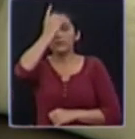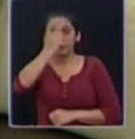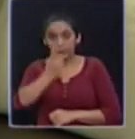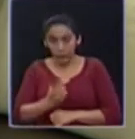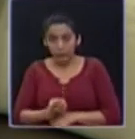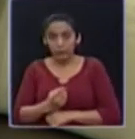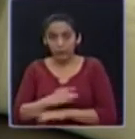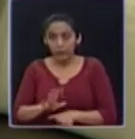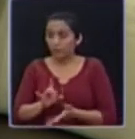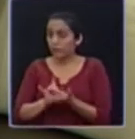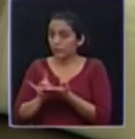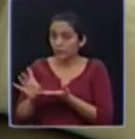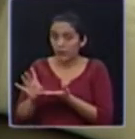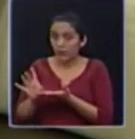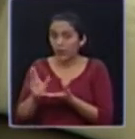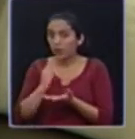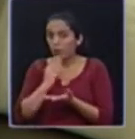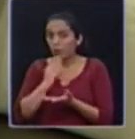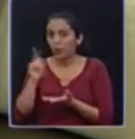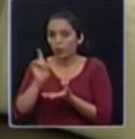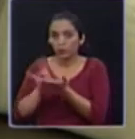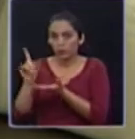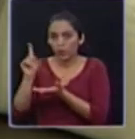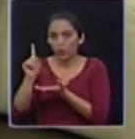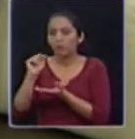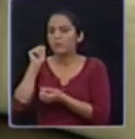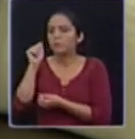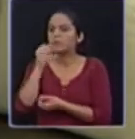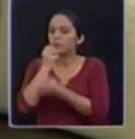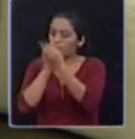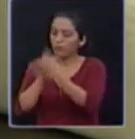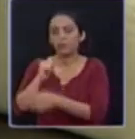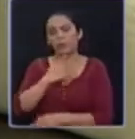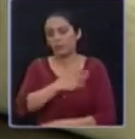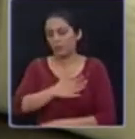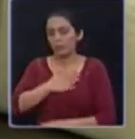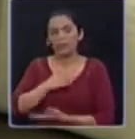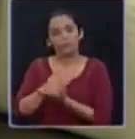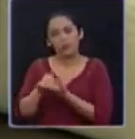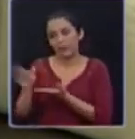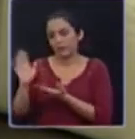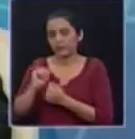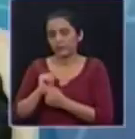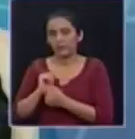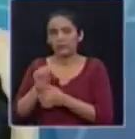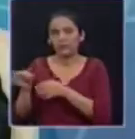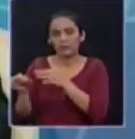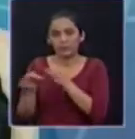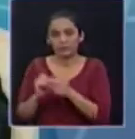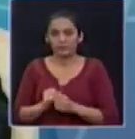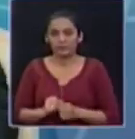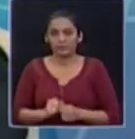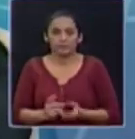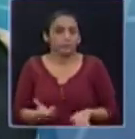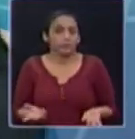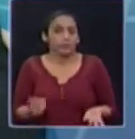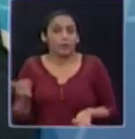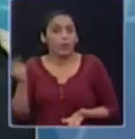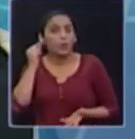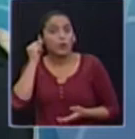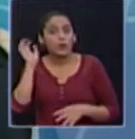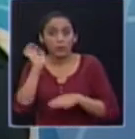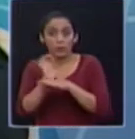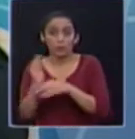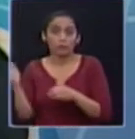plazo para su salida voluntaria. Eso no ha ocurrido. Se ha pasado la ley así nomás. La señora no ingresó en definitiva al Ecuador. Esto hay que